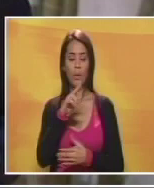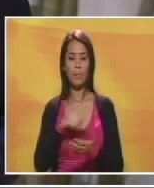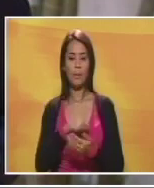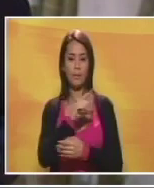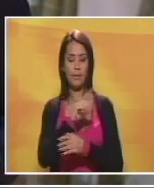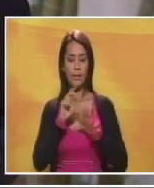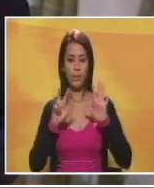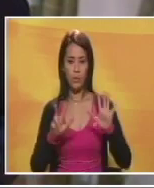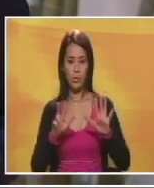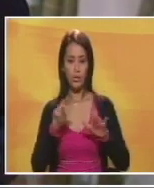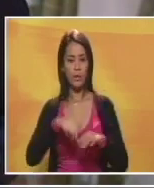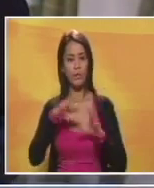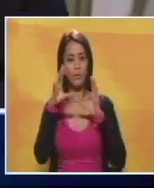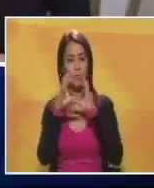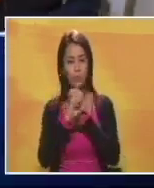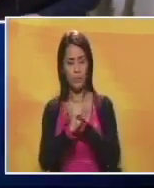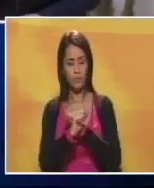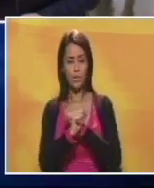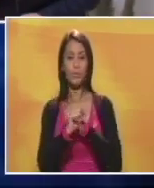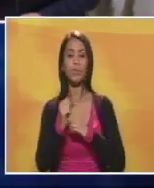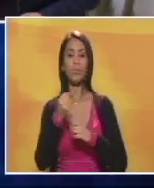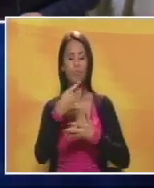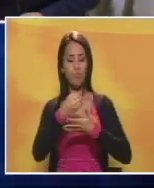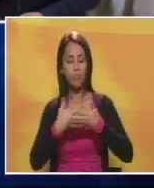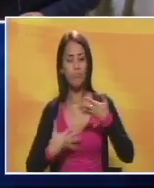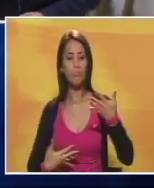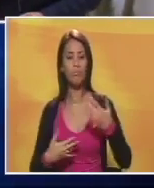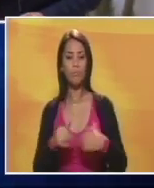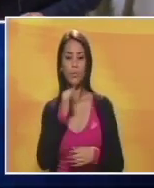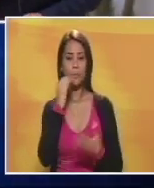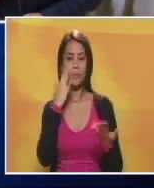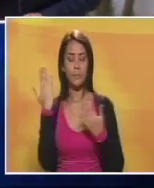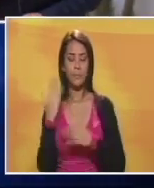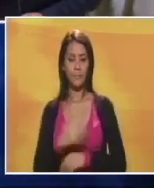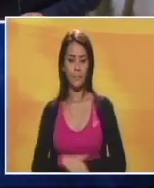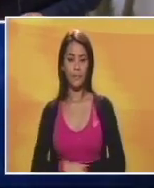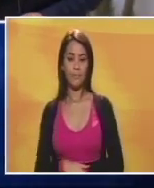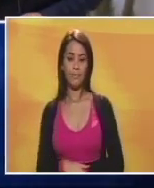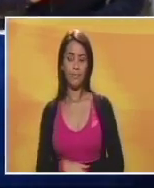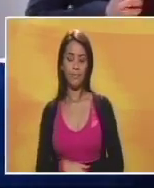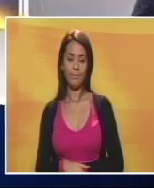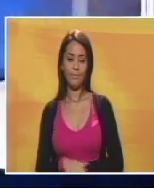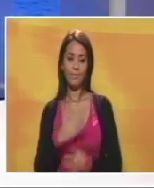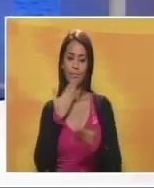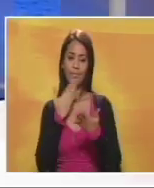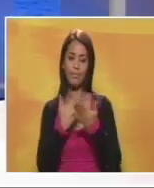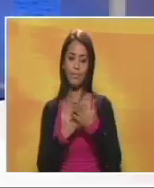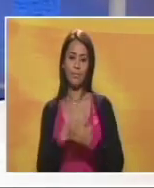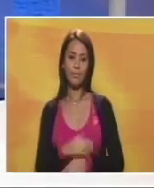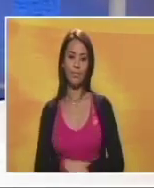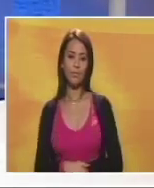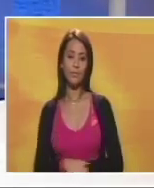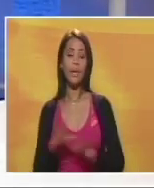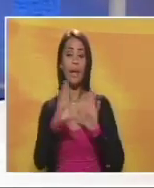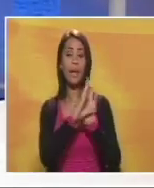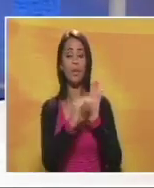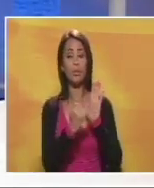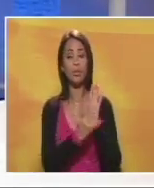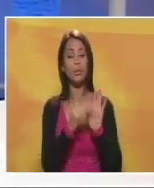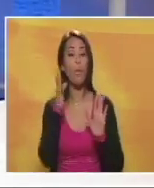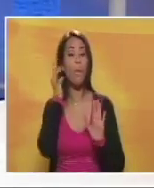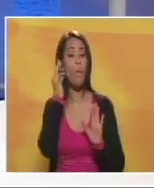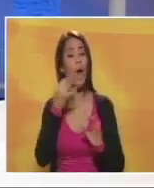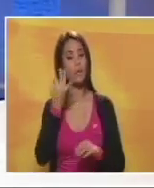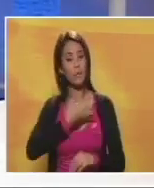2018. Esta información será ampliada esta noche durante la emisión estelar. Sigan con más de nuestra emisión meridiana. Gracias, Ángel. La constituyente Noris